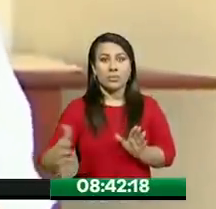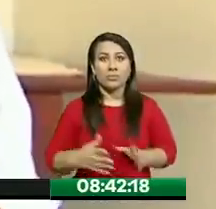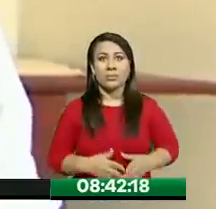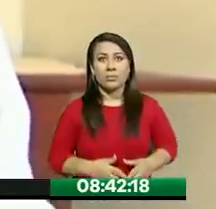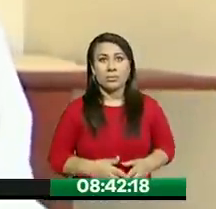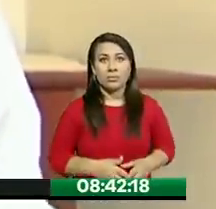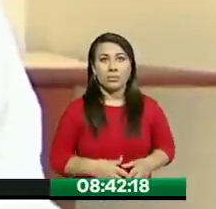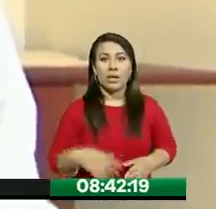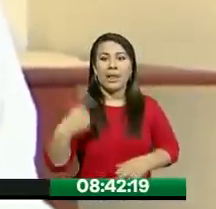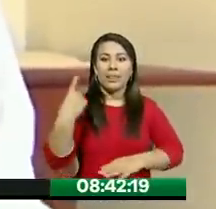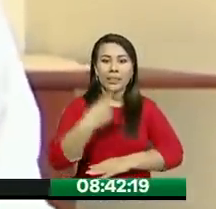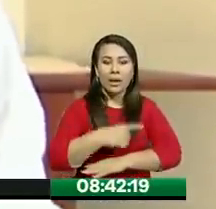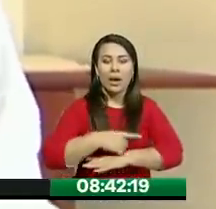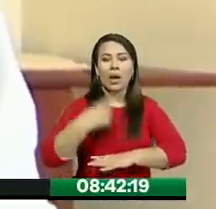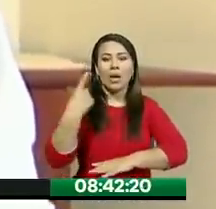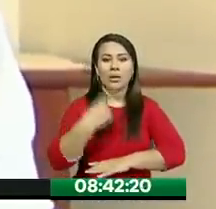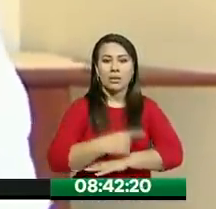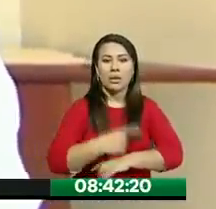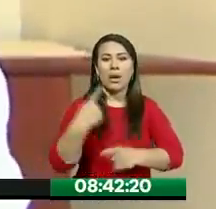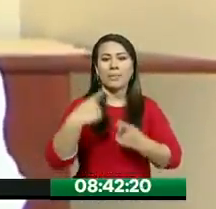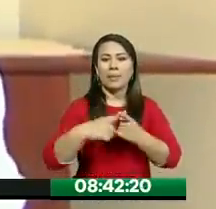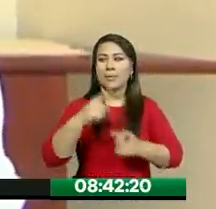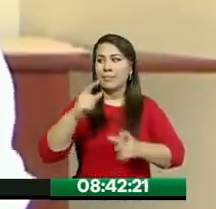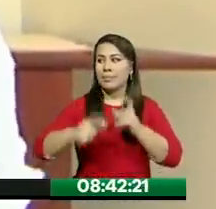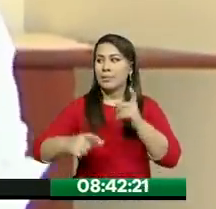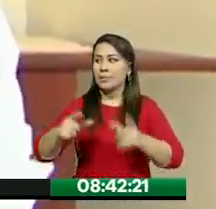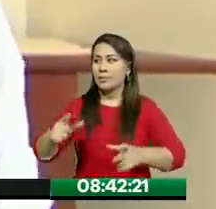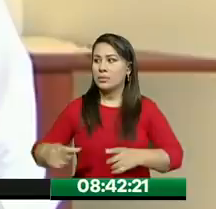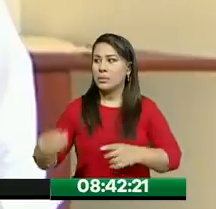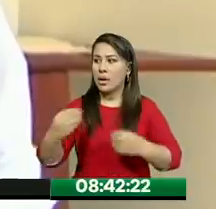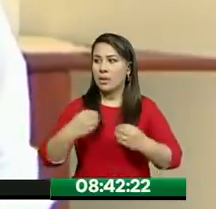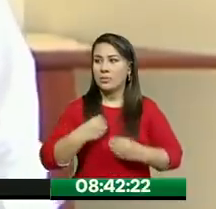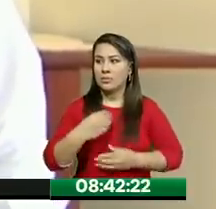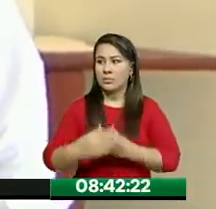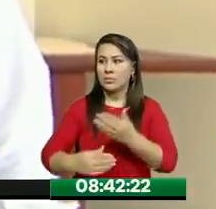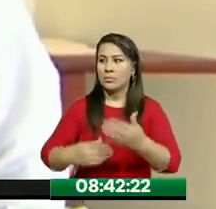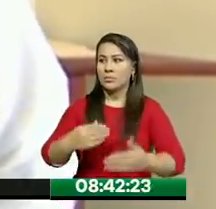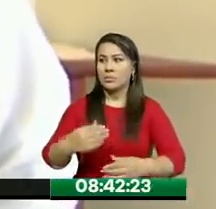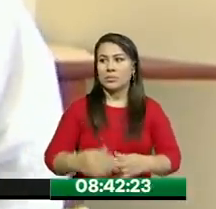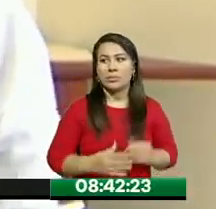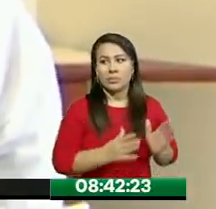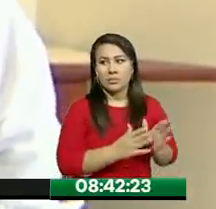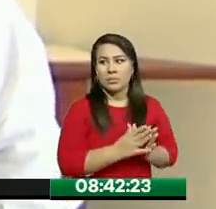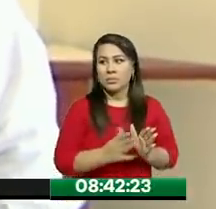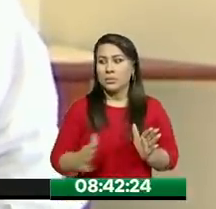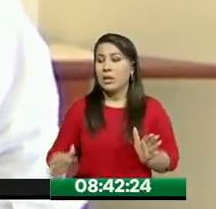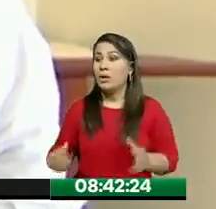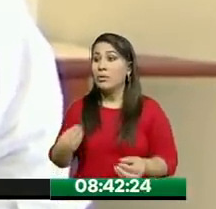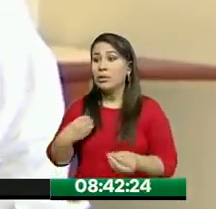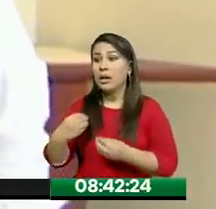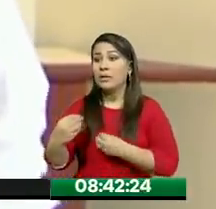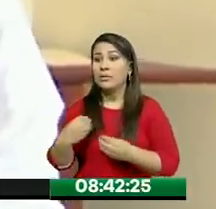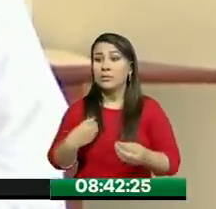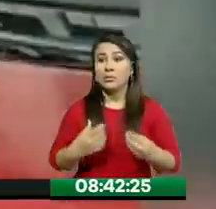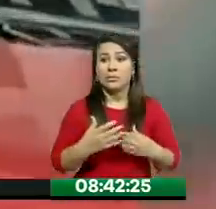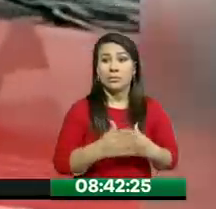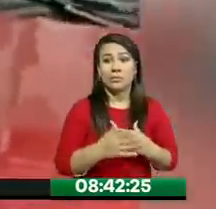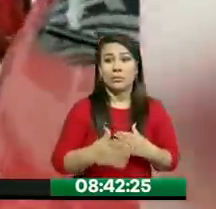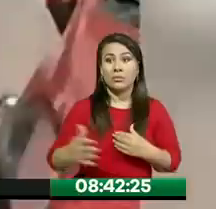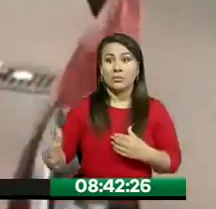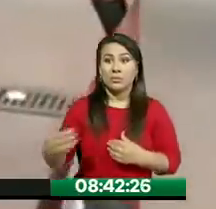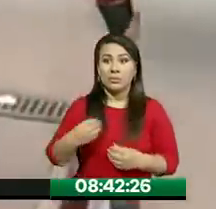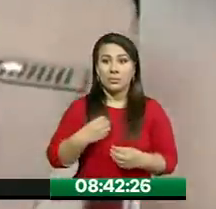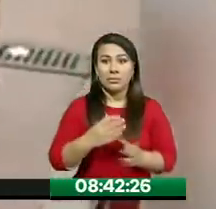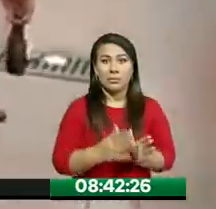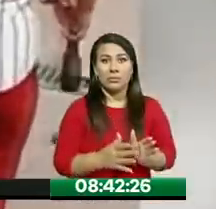televidentes, cada detalle que deben tener, por ejemplo, la placa delantera del cinturón de seguridad